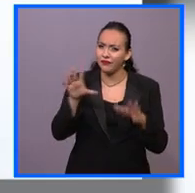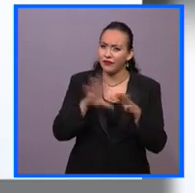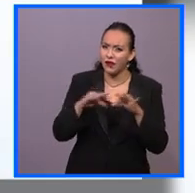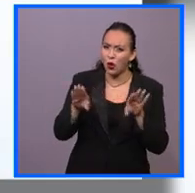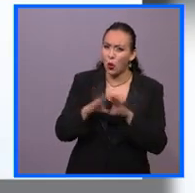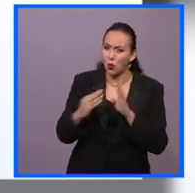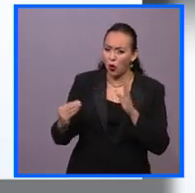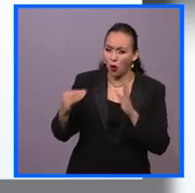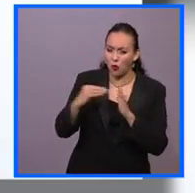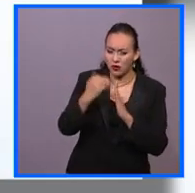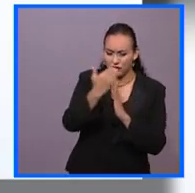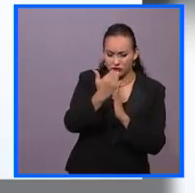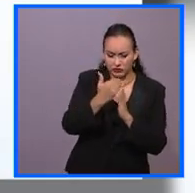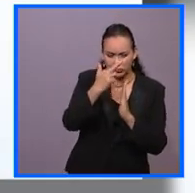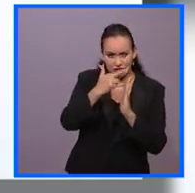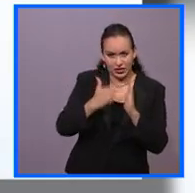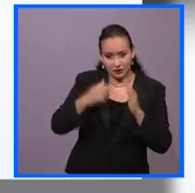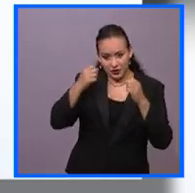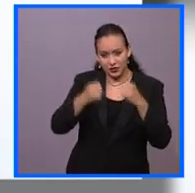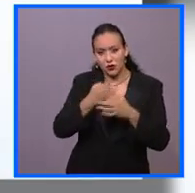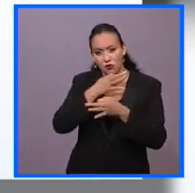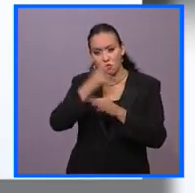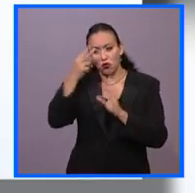políticas municipales de seguridad pública